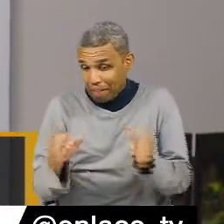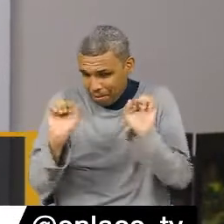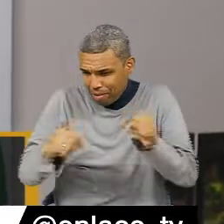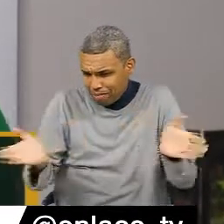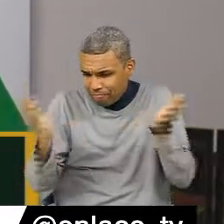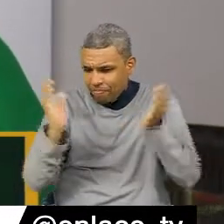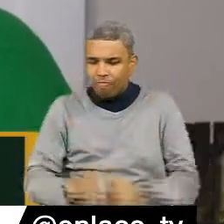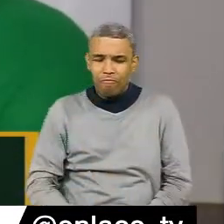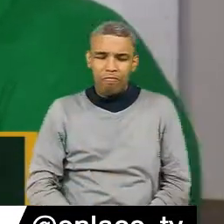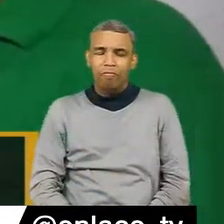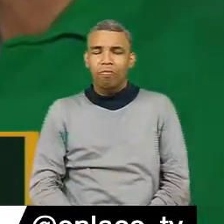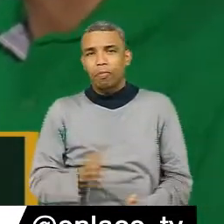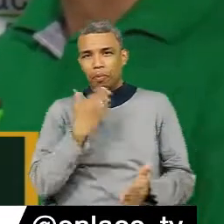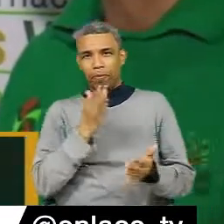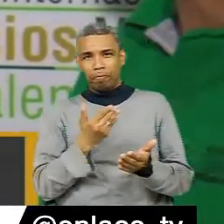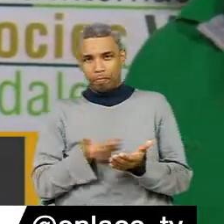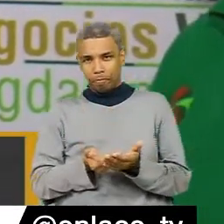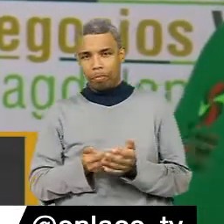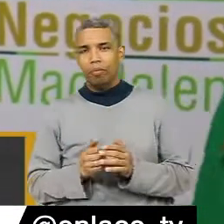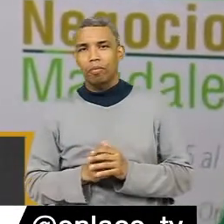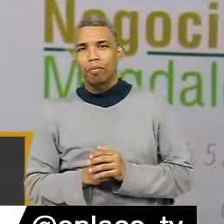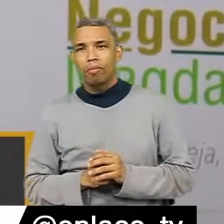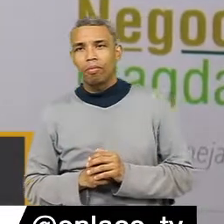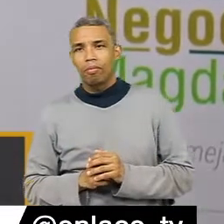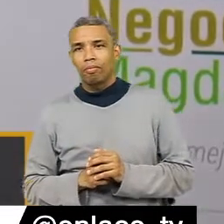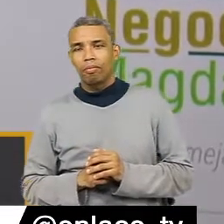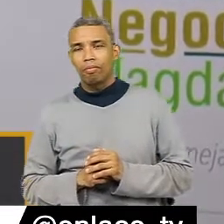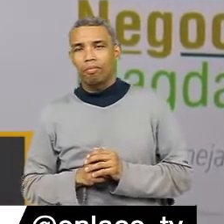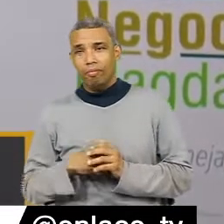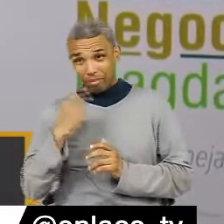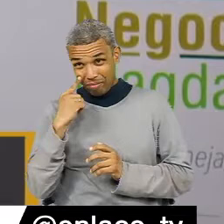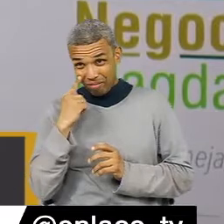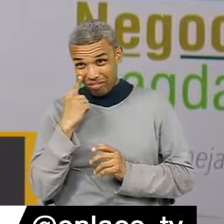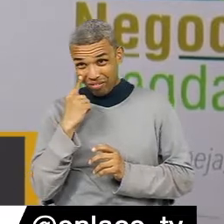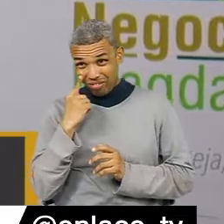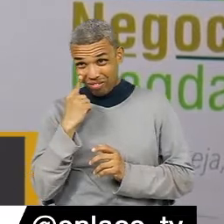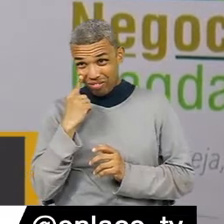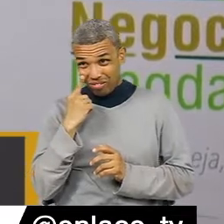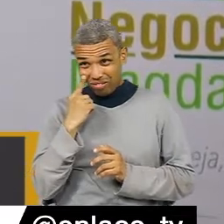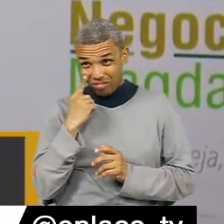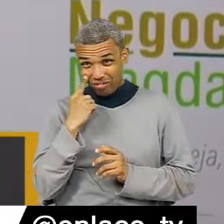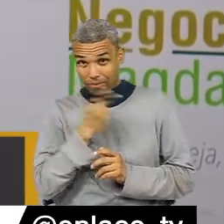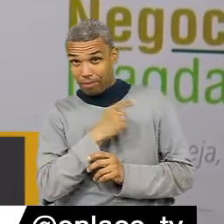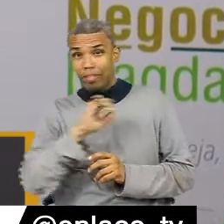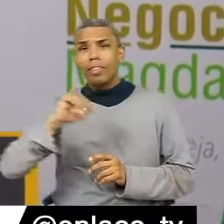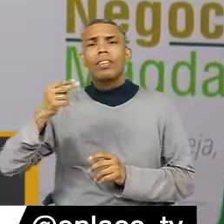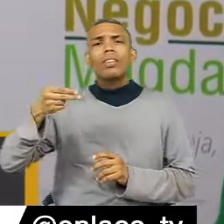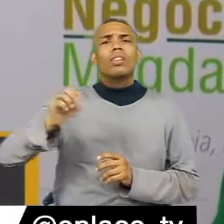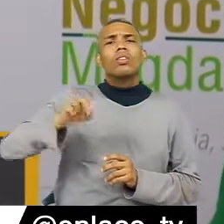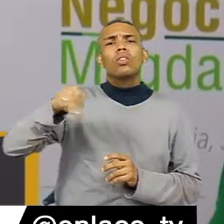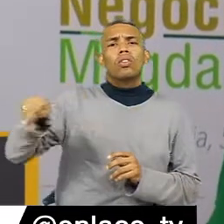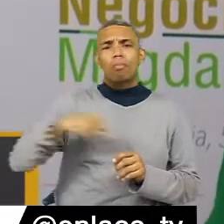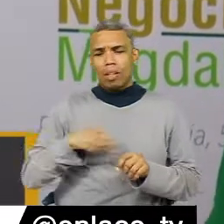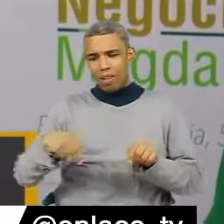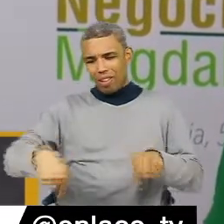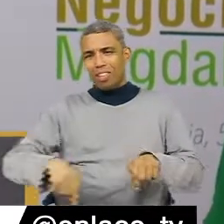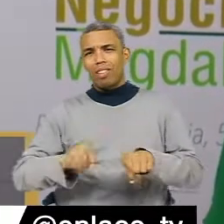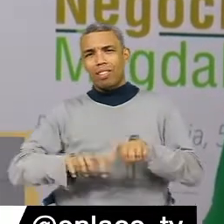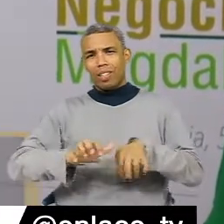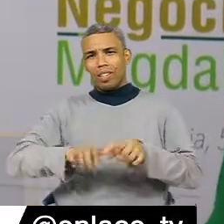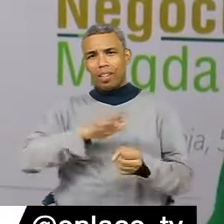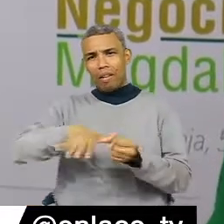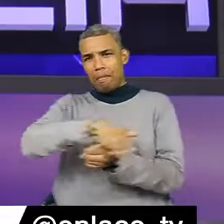asistir. Bueno, muchísimas gracias, John Mario Flores, de la Fundación Cuidar la Tierra. Esa es la información entonces desde la Secretaría de Medio Ambiente. Ustedes tienen más en estudio. Muy